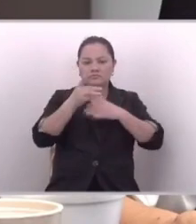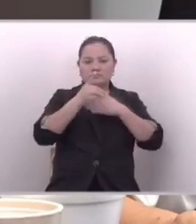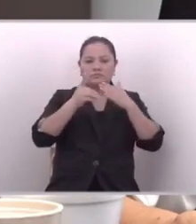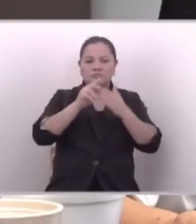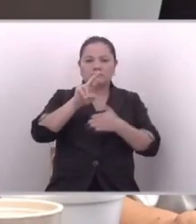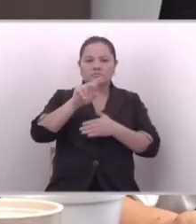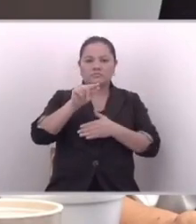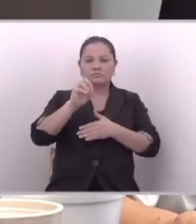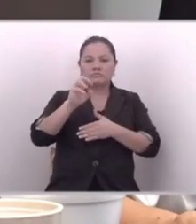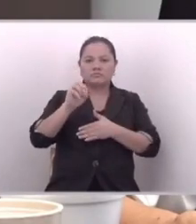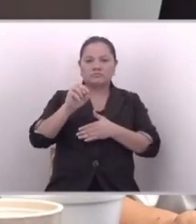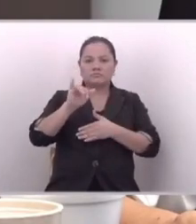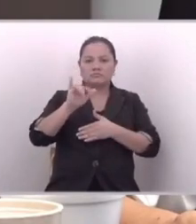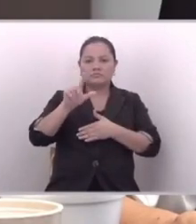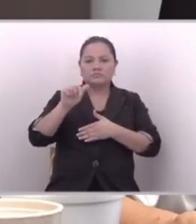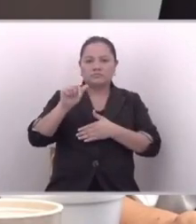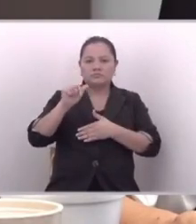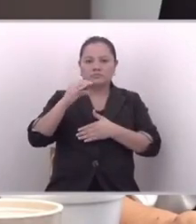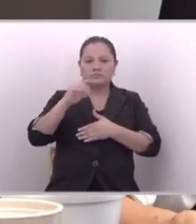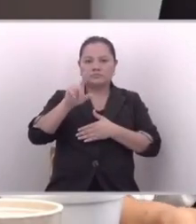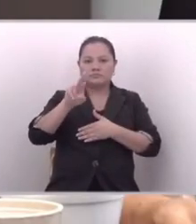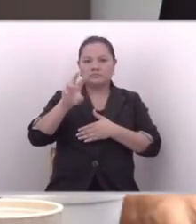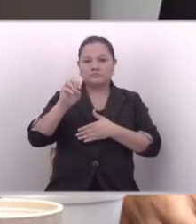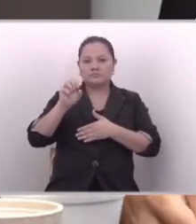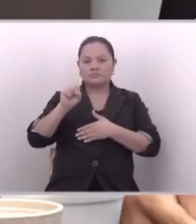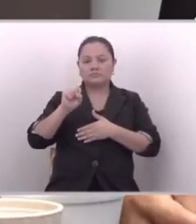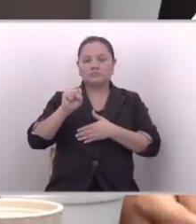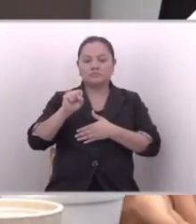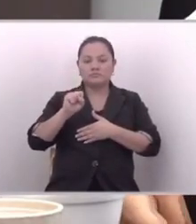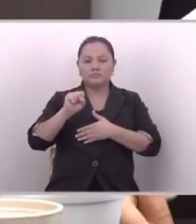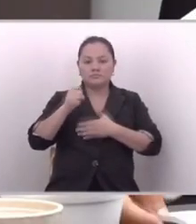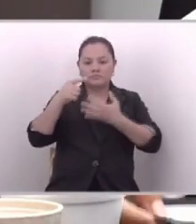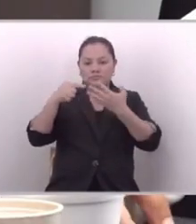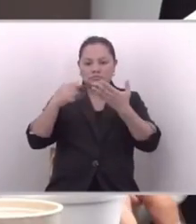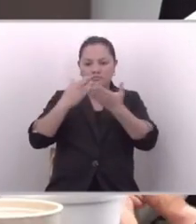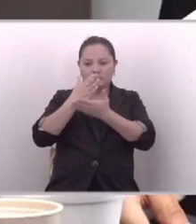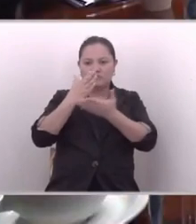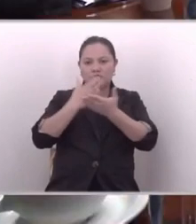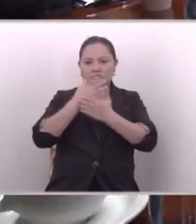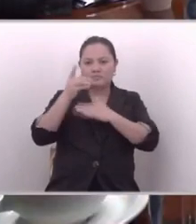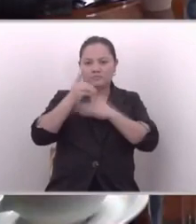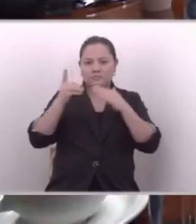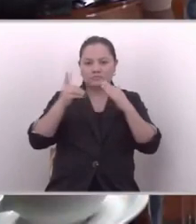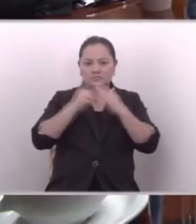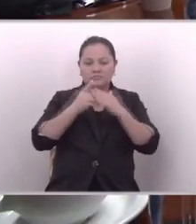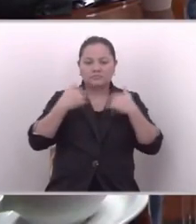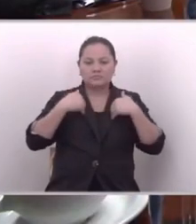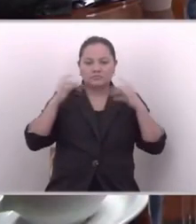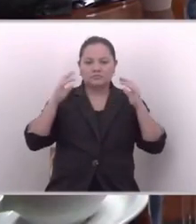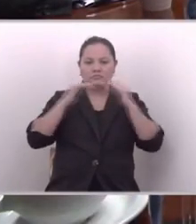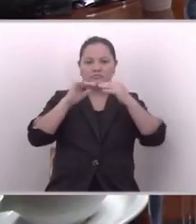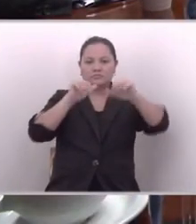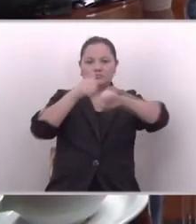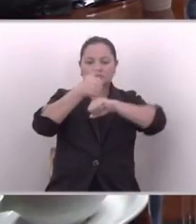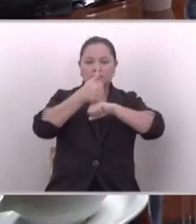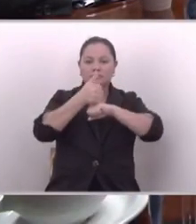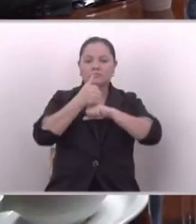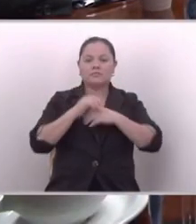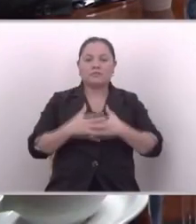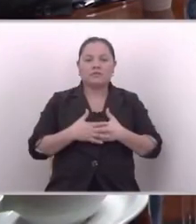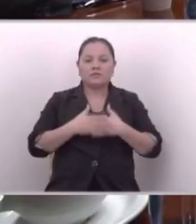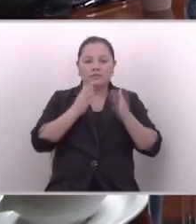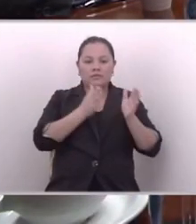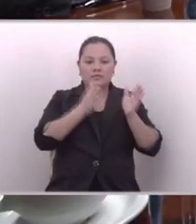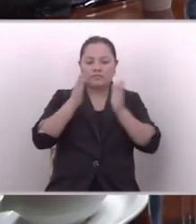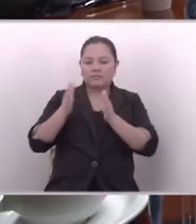Los diputados de Nuevas Ideas en la Comisión de Medio Ambiente han propuesto de 1 a 3 años de cárcel por arrojar o abandonar